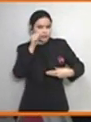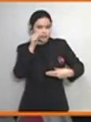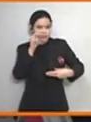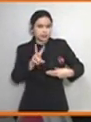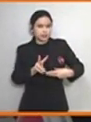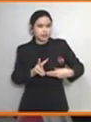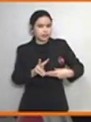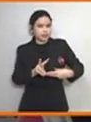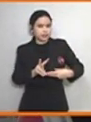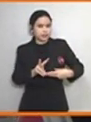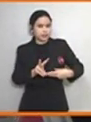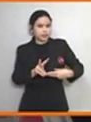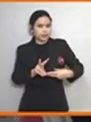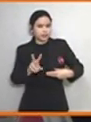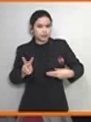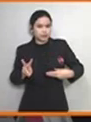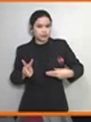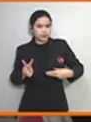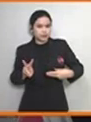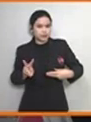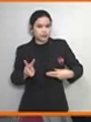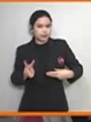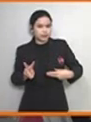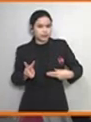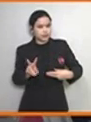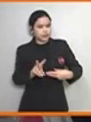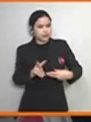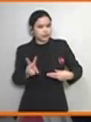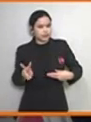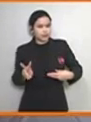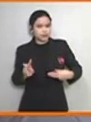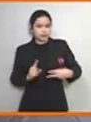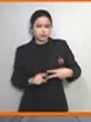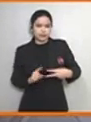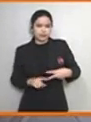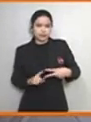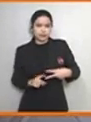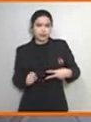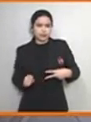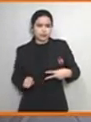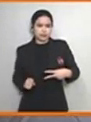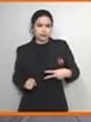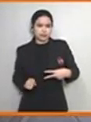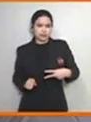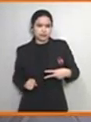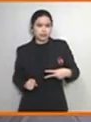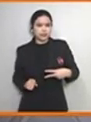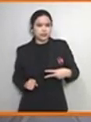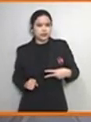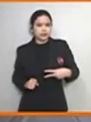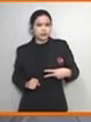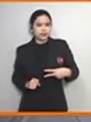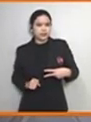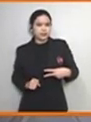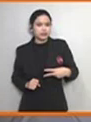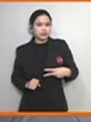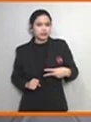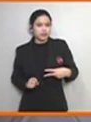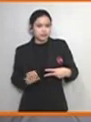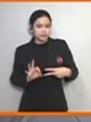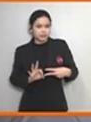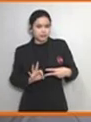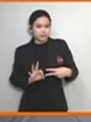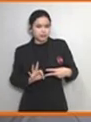atentos, porque este es el 2. Primer número favorecido es el 22. Segundo número ganador, su primer dígito. Este es el